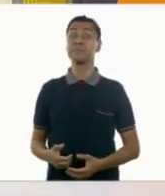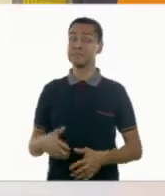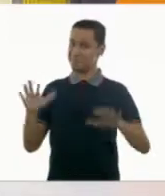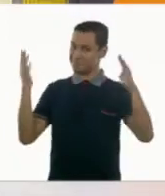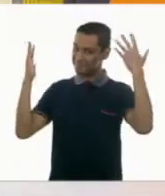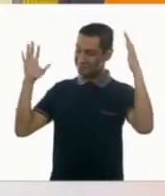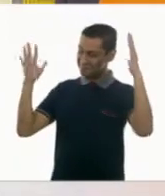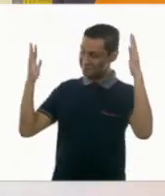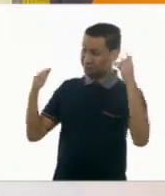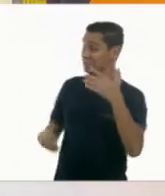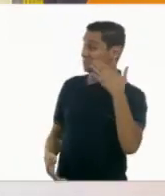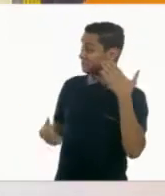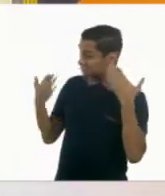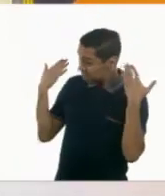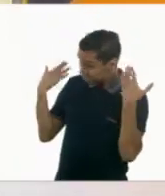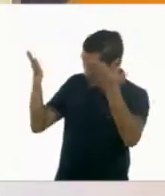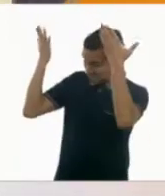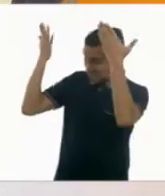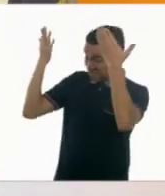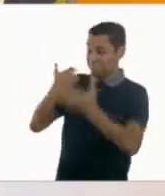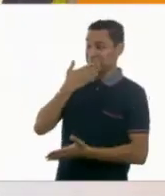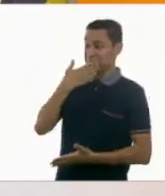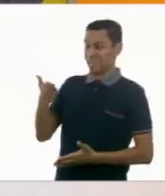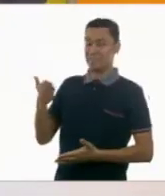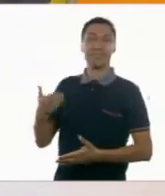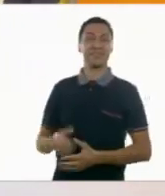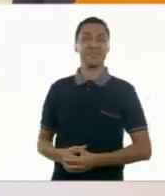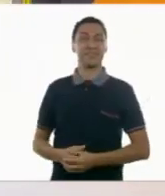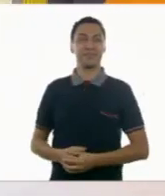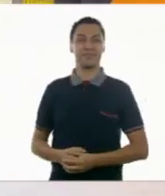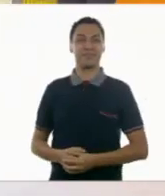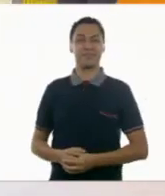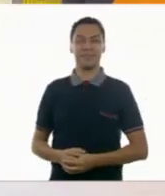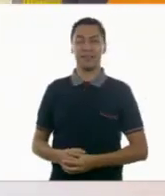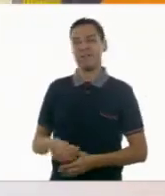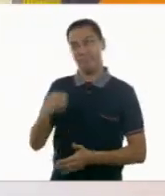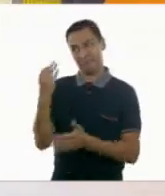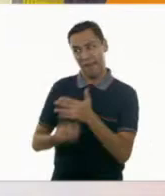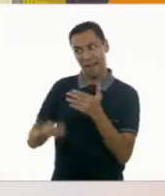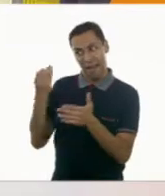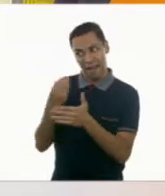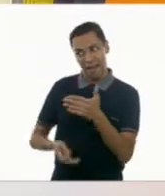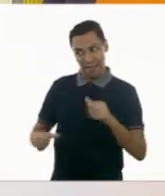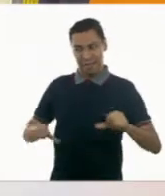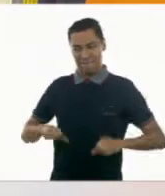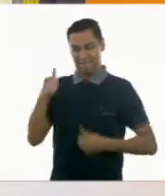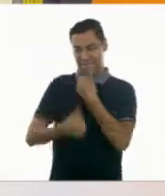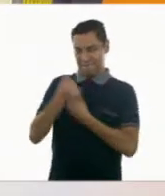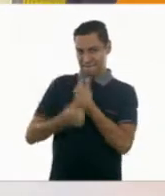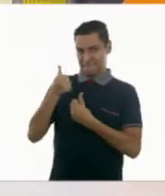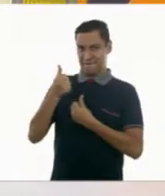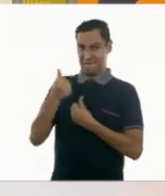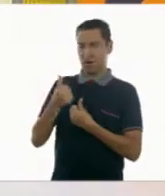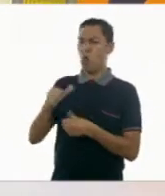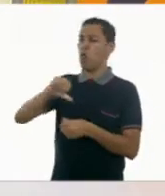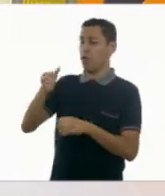Ah, mira, ese es parte de uno de nuestros retos. Pero todavía no pasamos a los retos. ¿De qué otra forma, Ale?